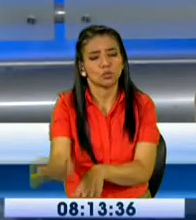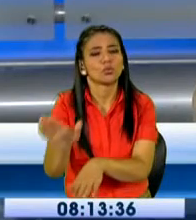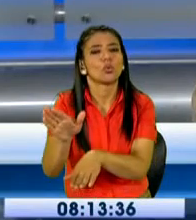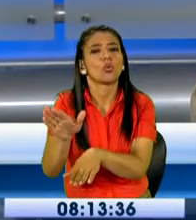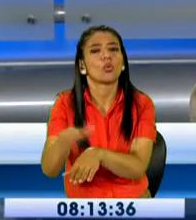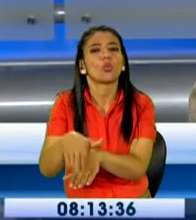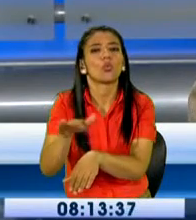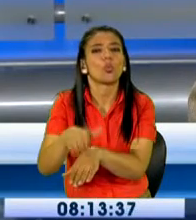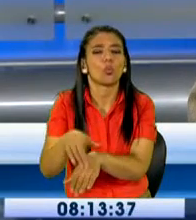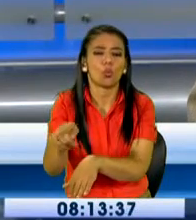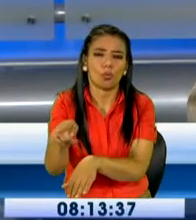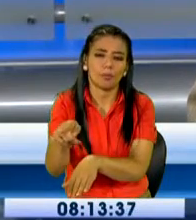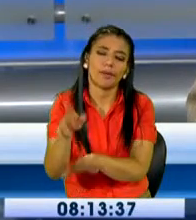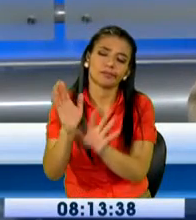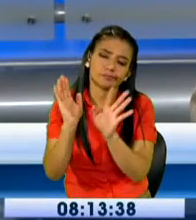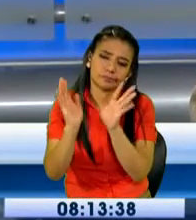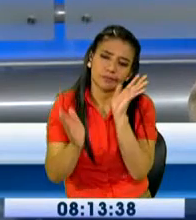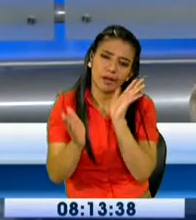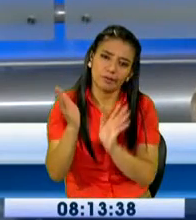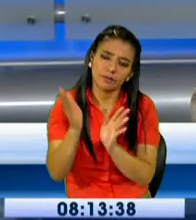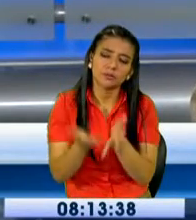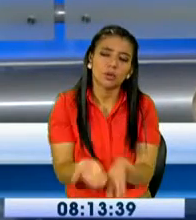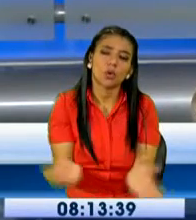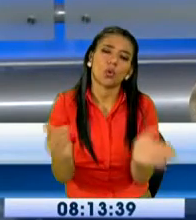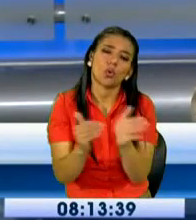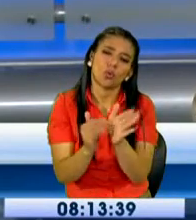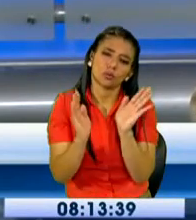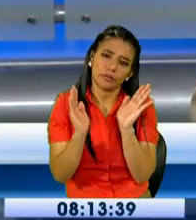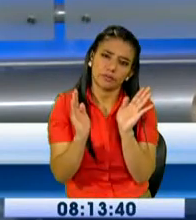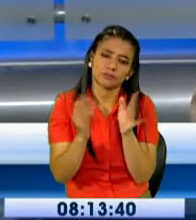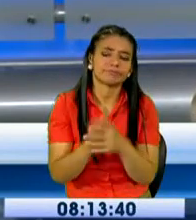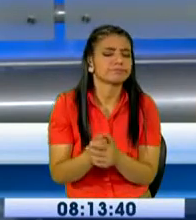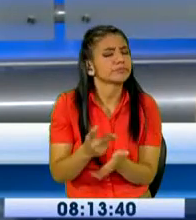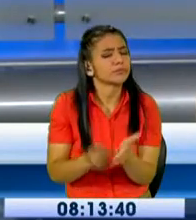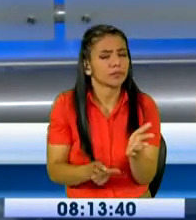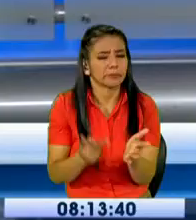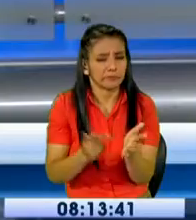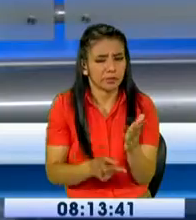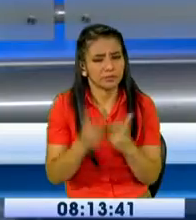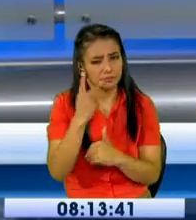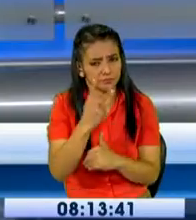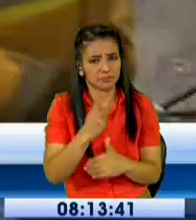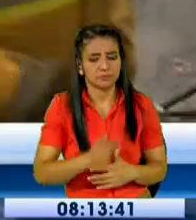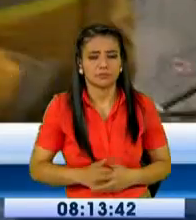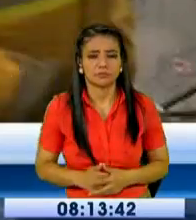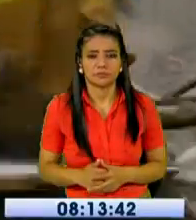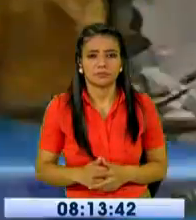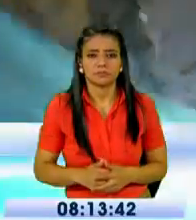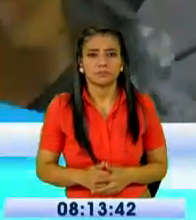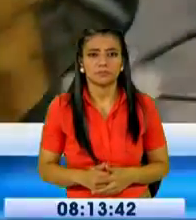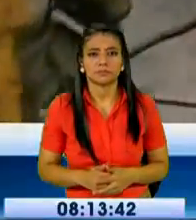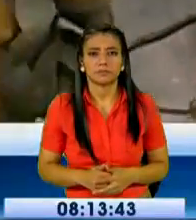por la mano humana. Ahí volvemos a llamar. ¿Qué nos está pasando? Miremos.